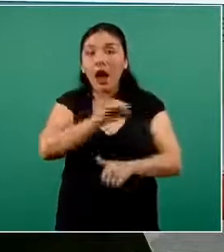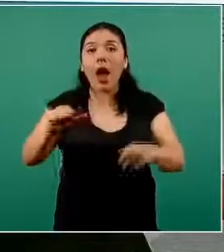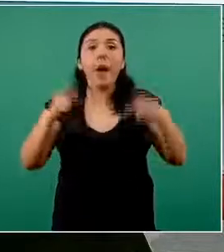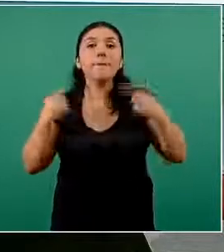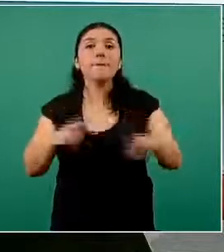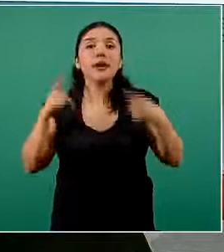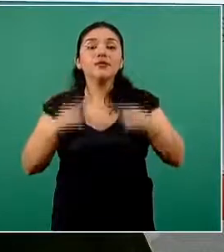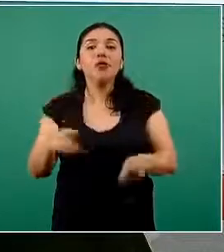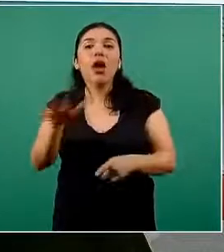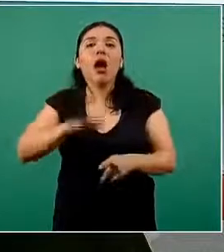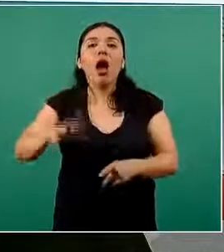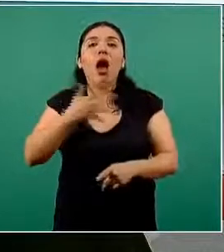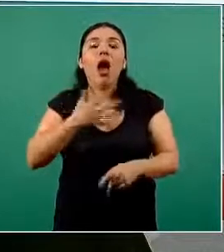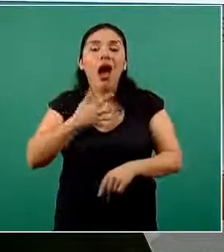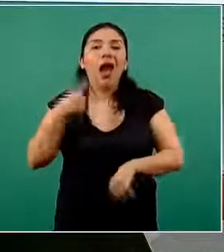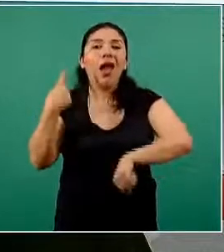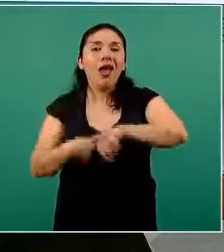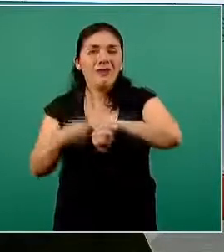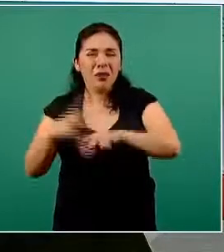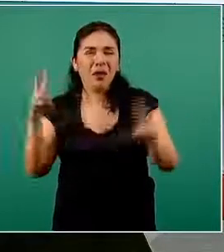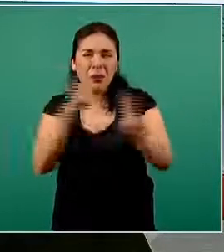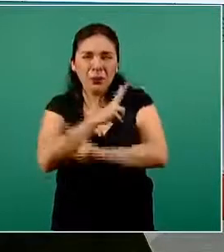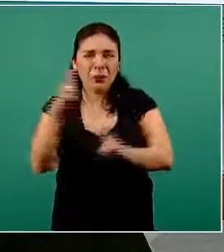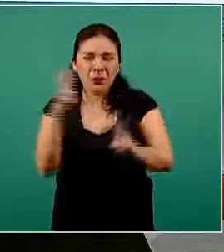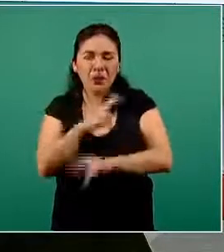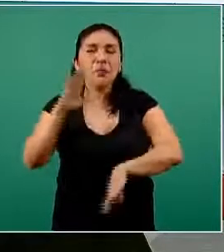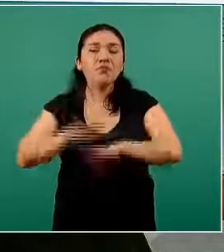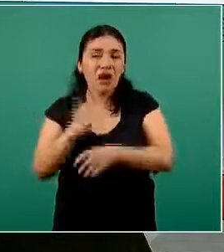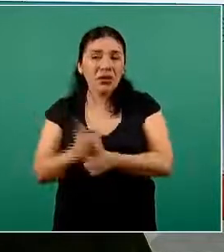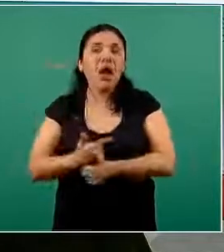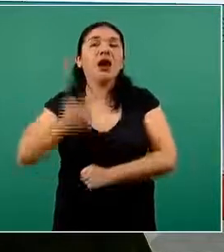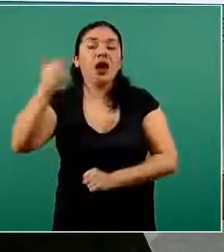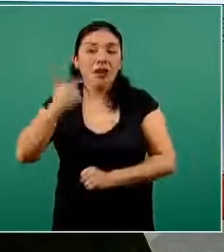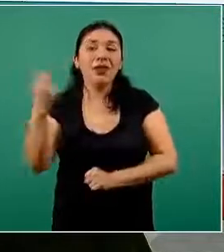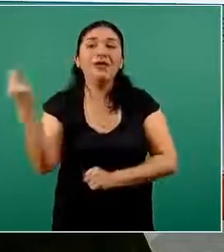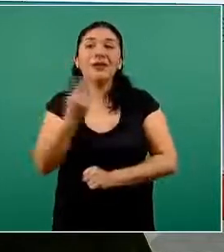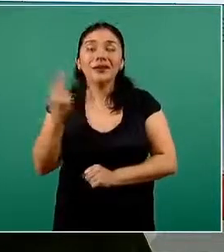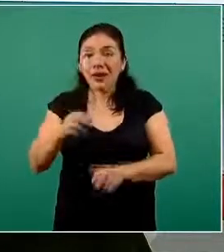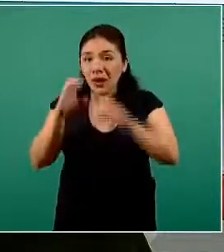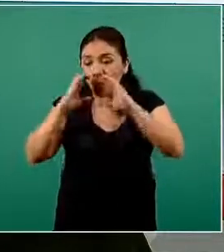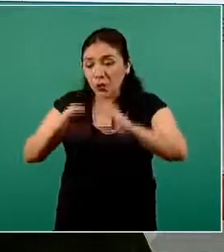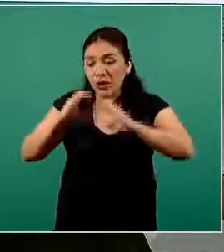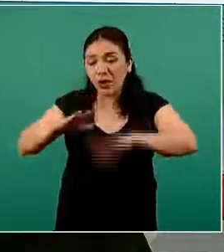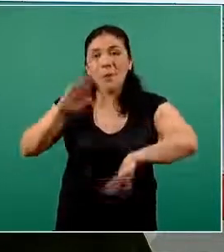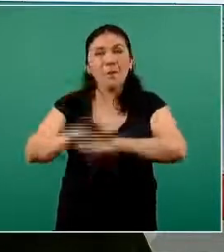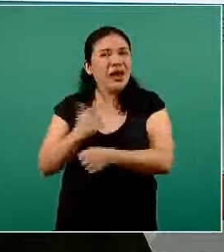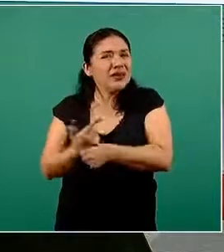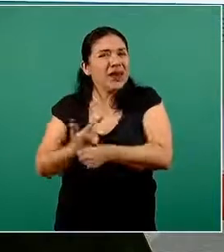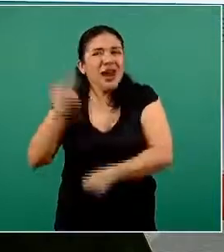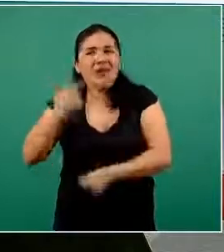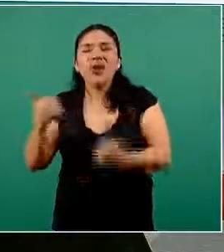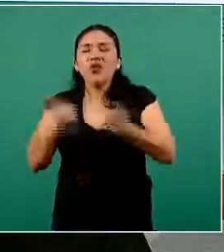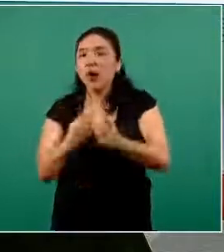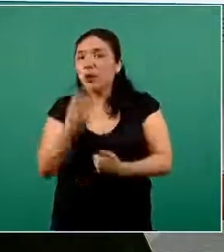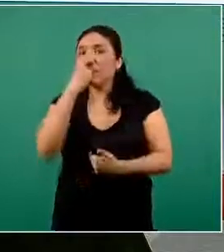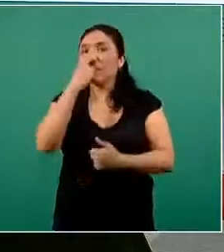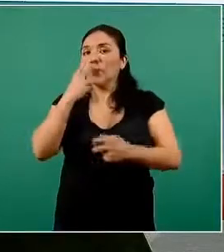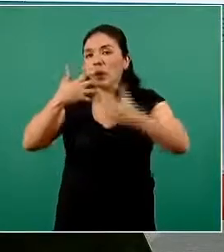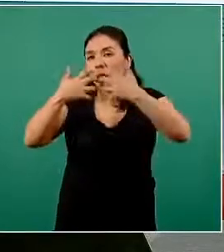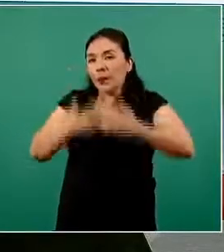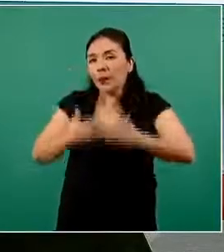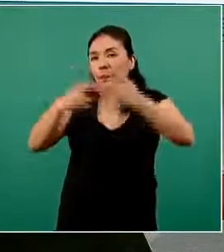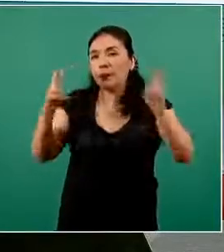que tienen un cuadro de infección respiratoria aguda grave y que requieren de cuidados críticos, de un ventilador mecánico,